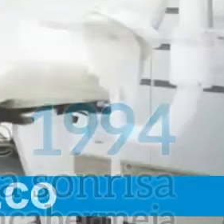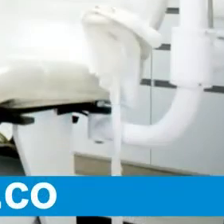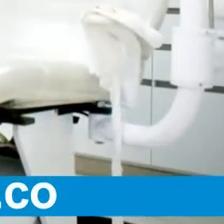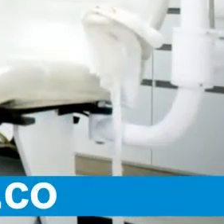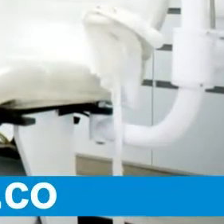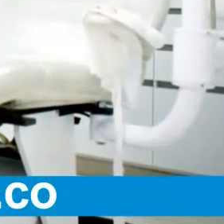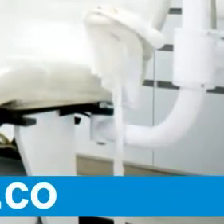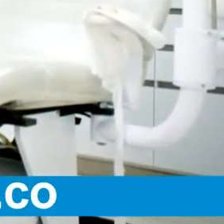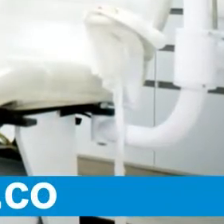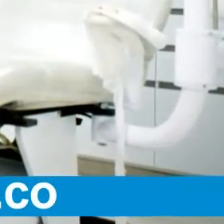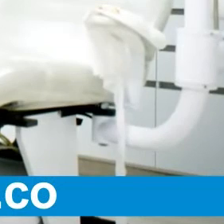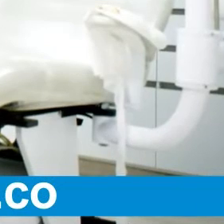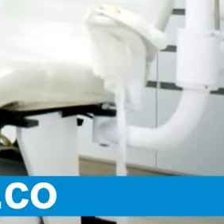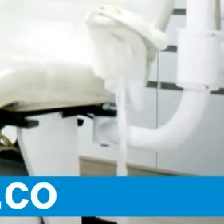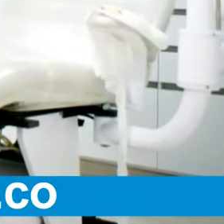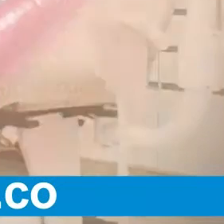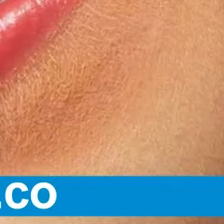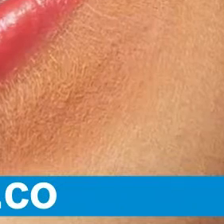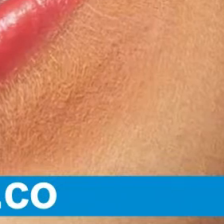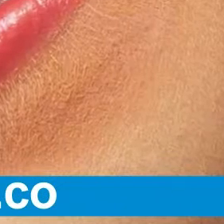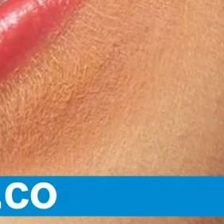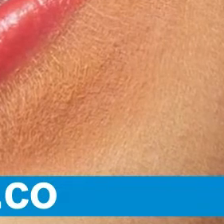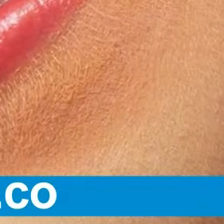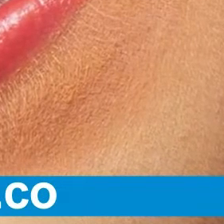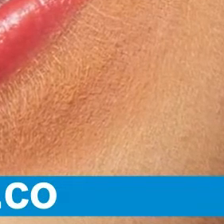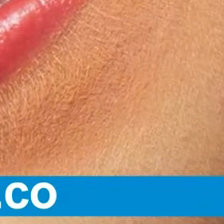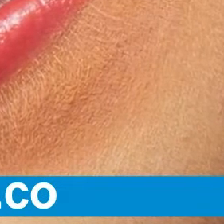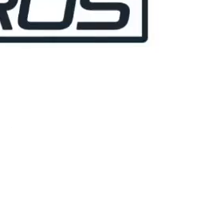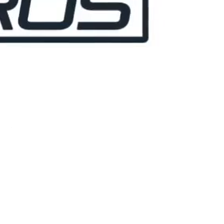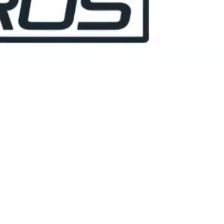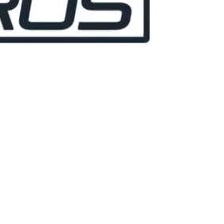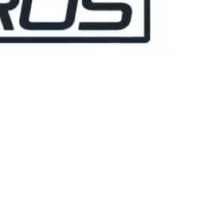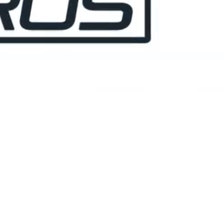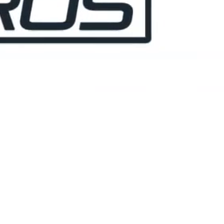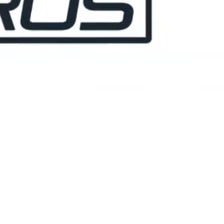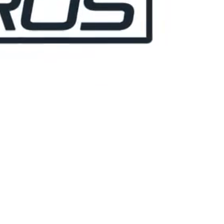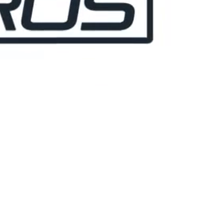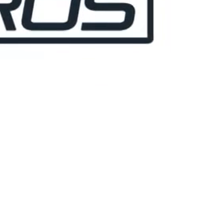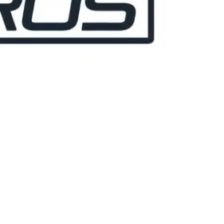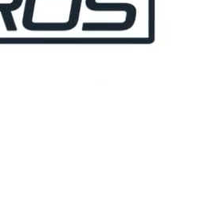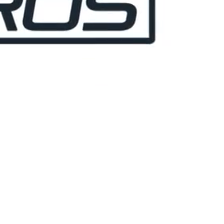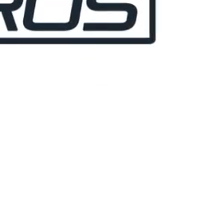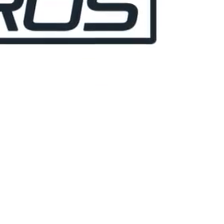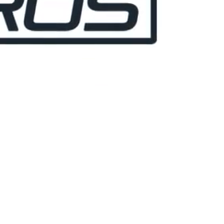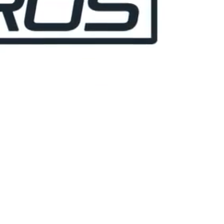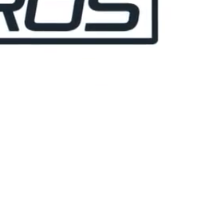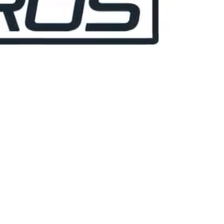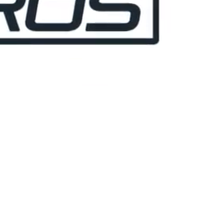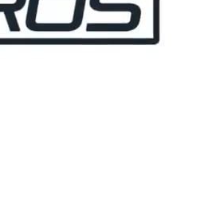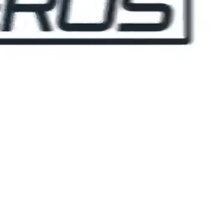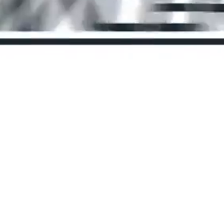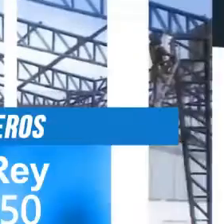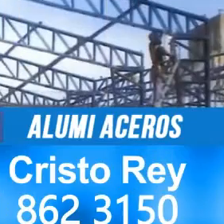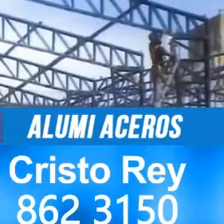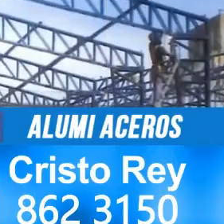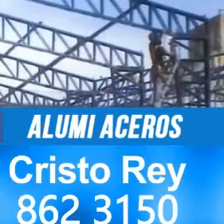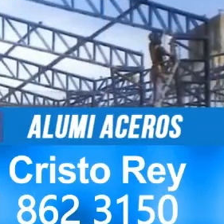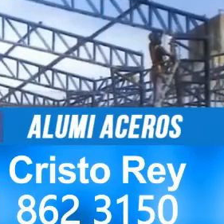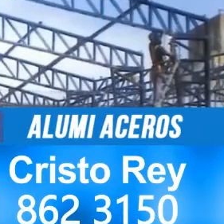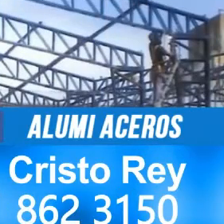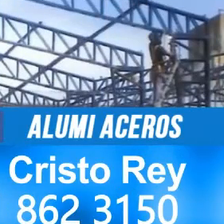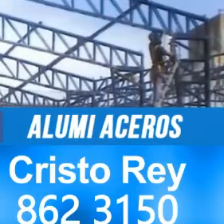la mejor tecnología a los mejores precios e industrias rep y soldar pasa a ser industrias a los viajeros más de